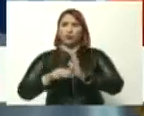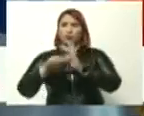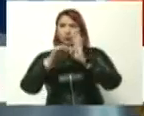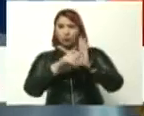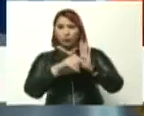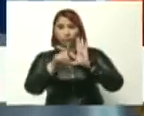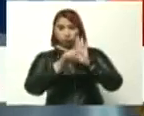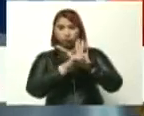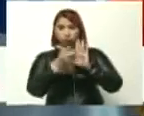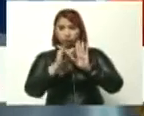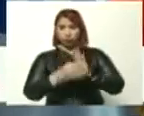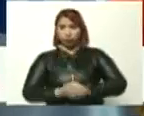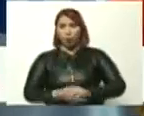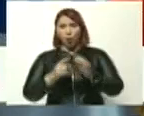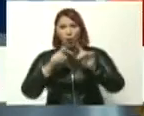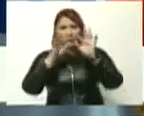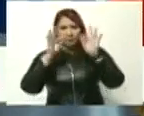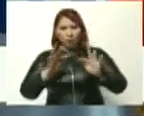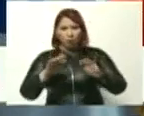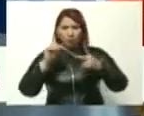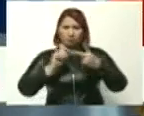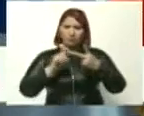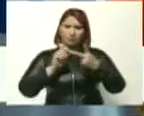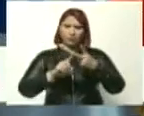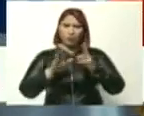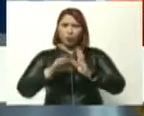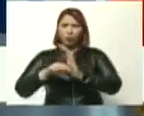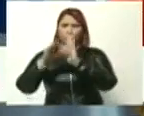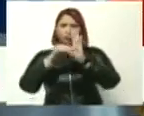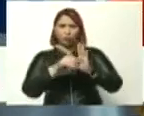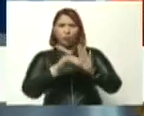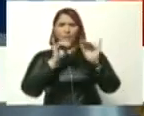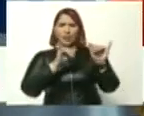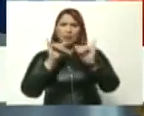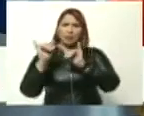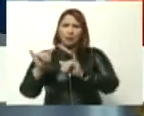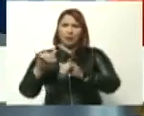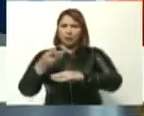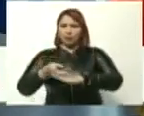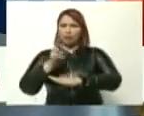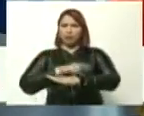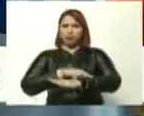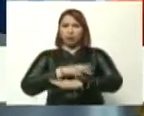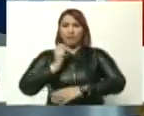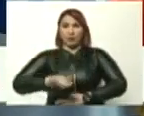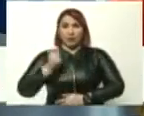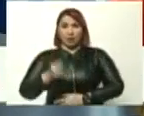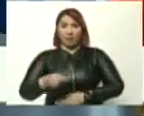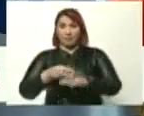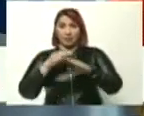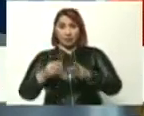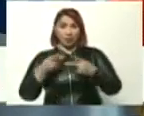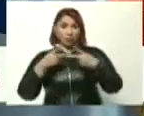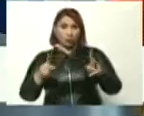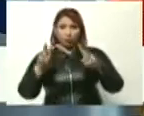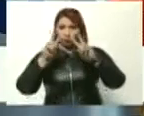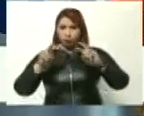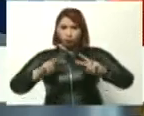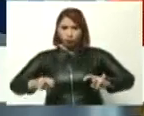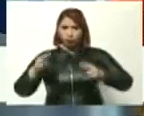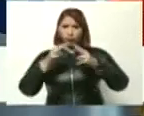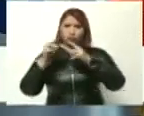Otra modalidad es la de la corrupción propia agravada. El fiscal del Ministerio Público, que conoce una investigación